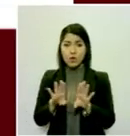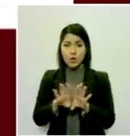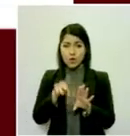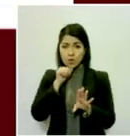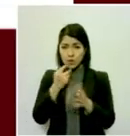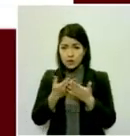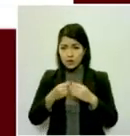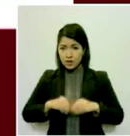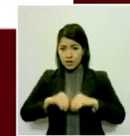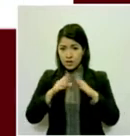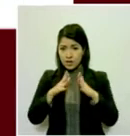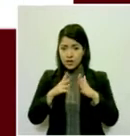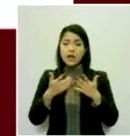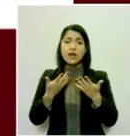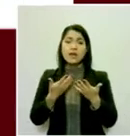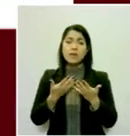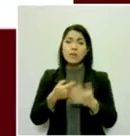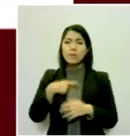dispersión electrónica.